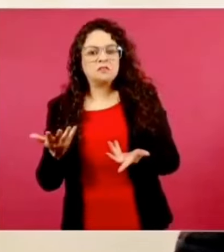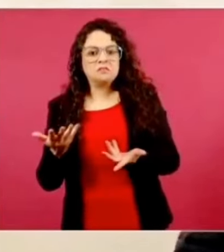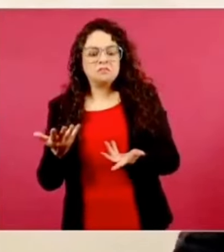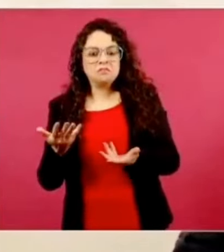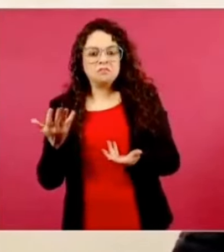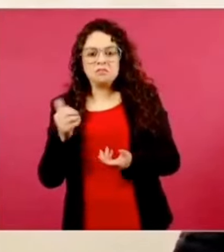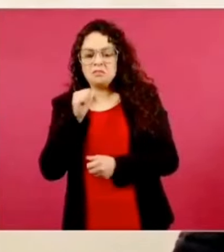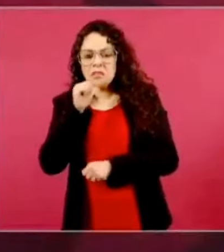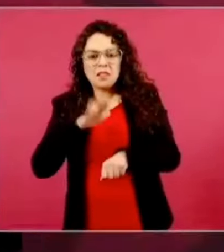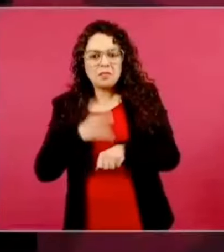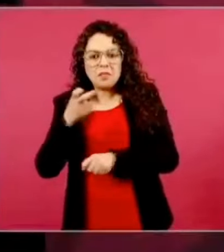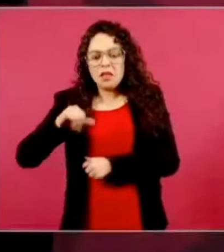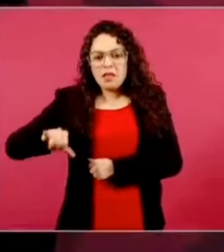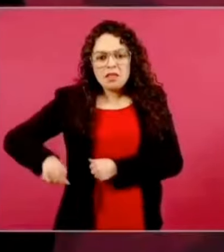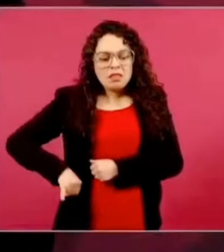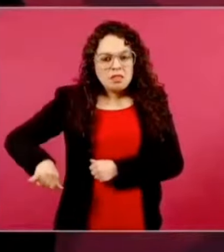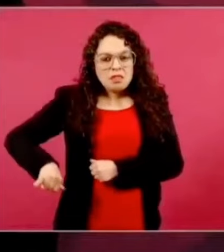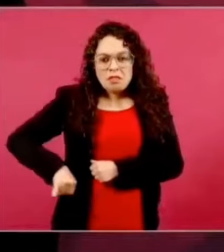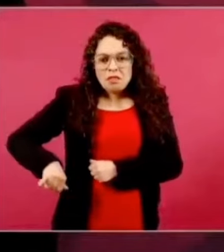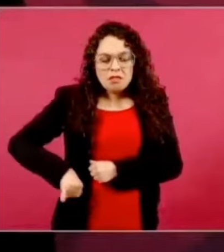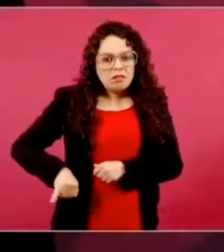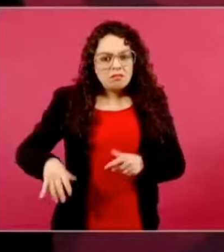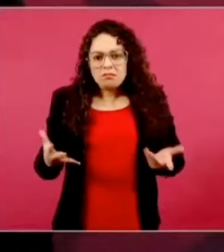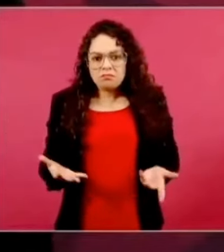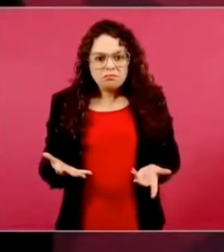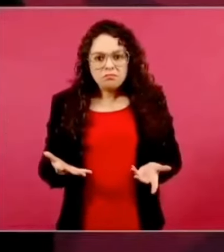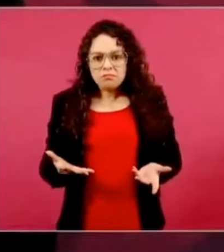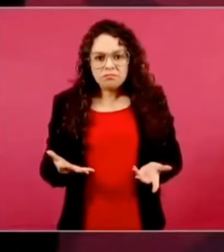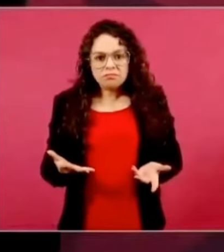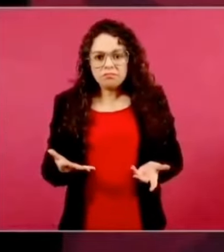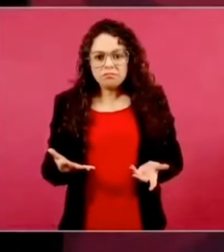Afortunadamente, no son mayoría.